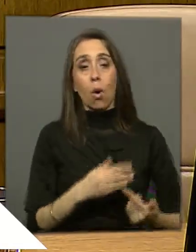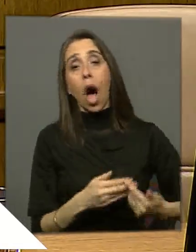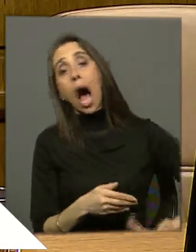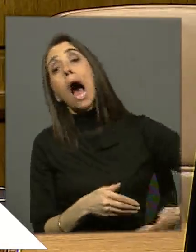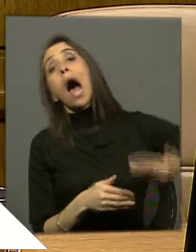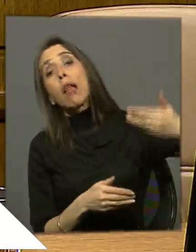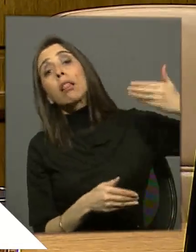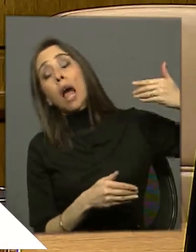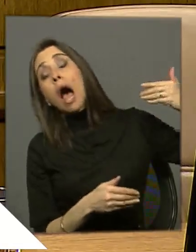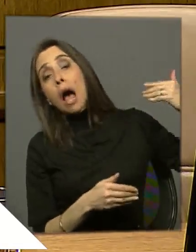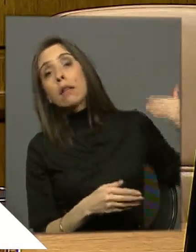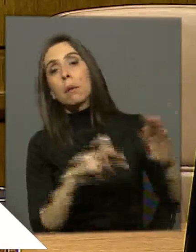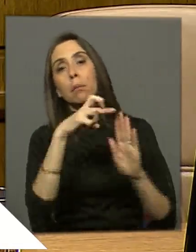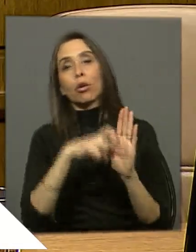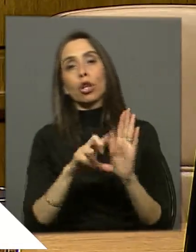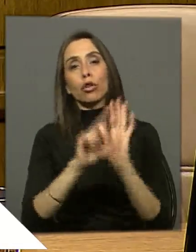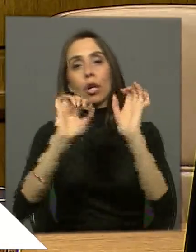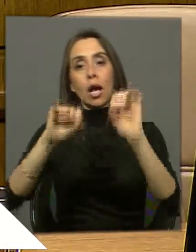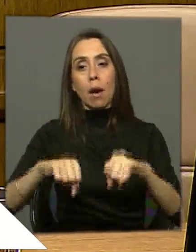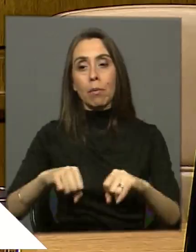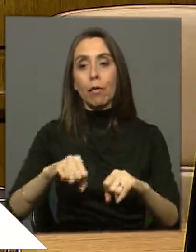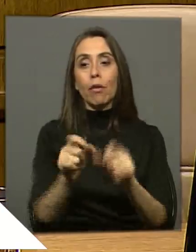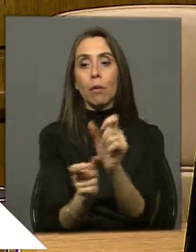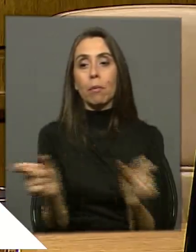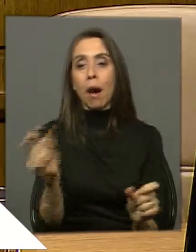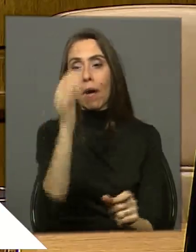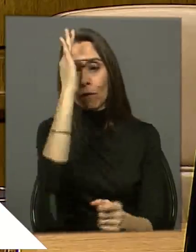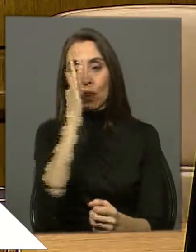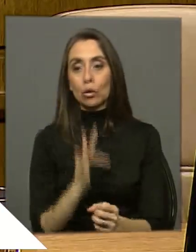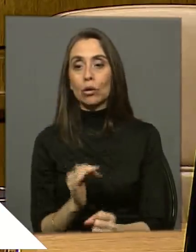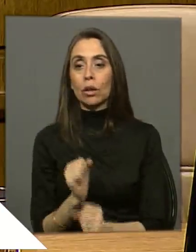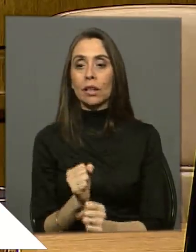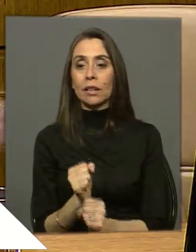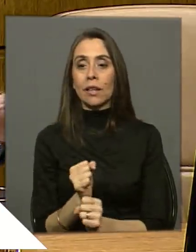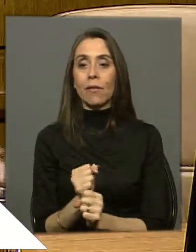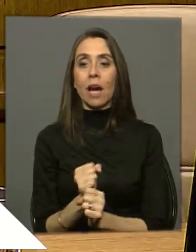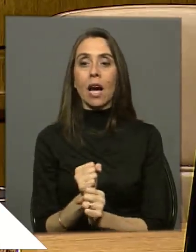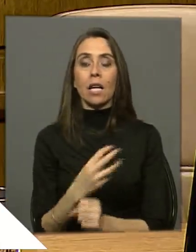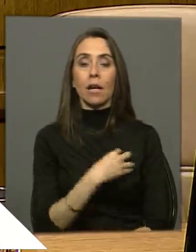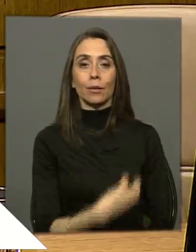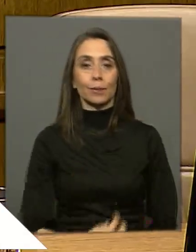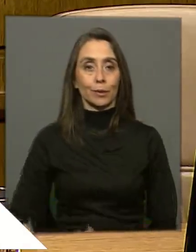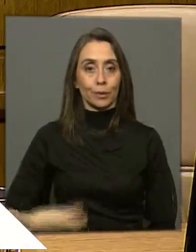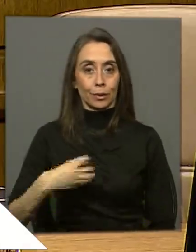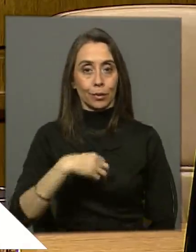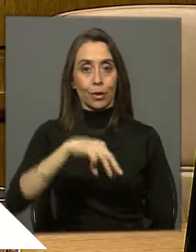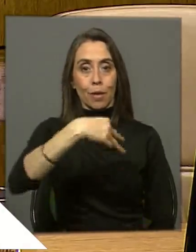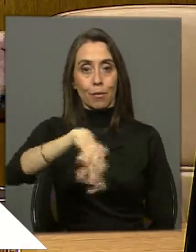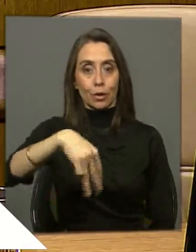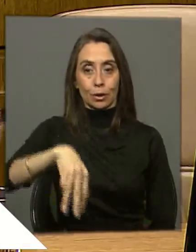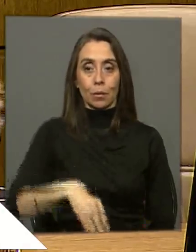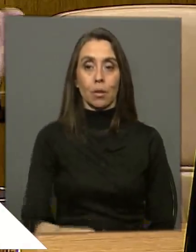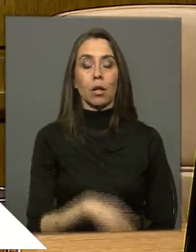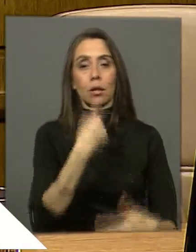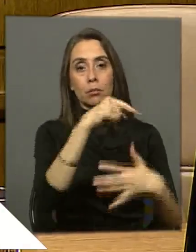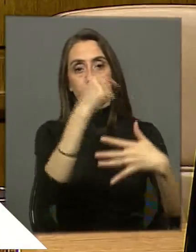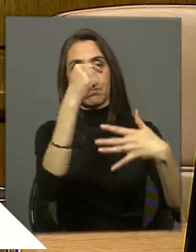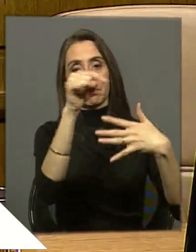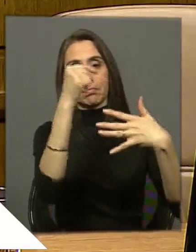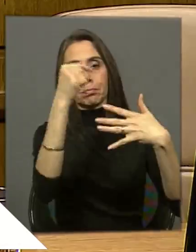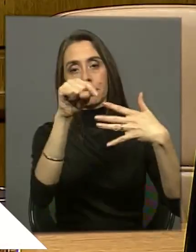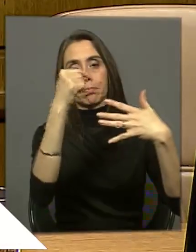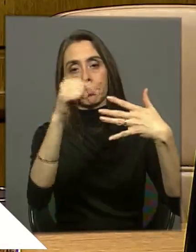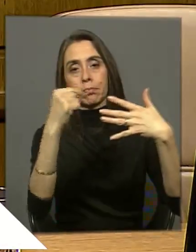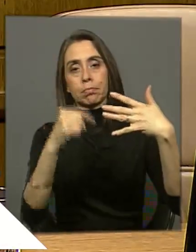el sector que está, ¿no es cierto?, en la salud primaria de los municipios, etcétera, etcétera,